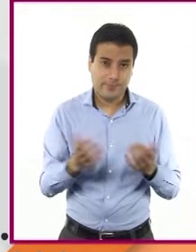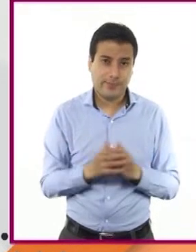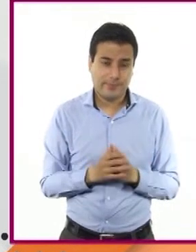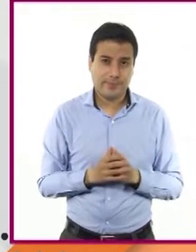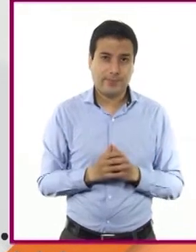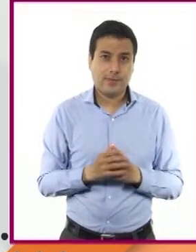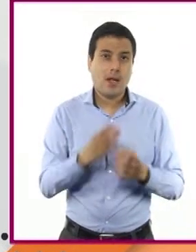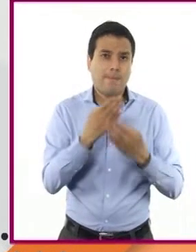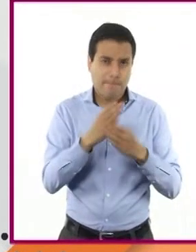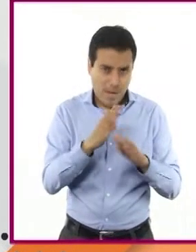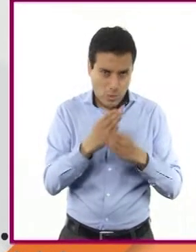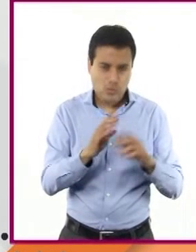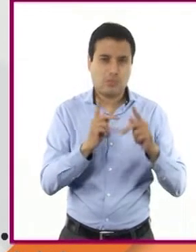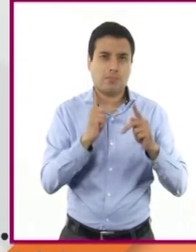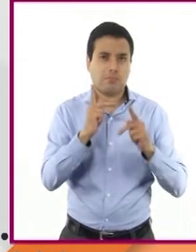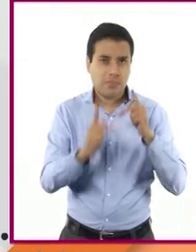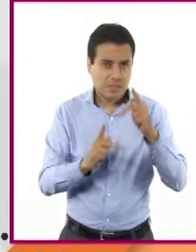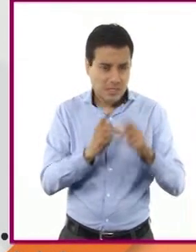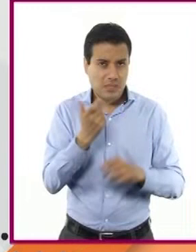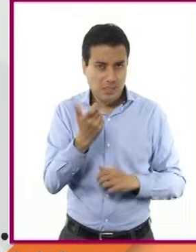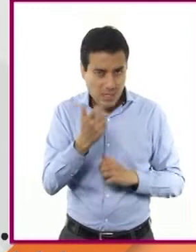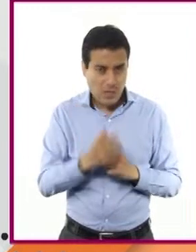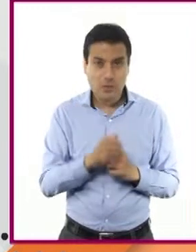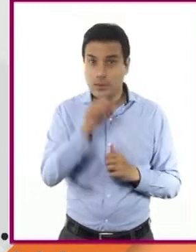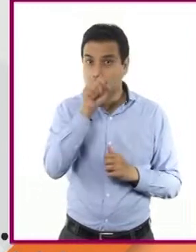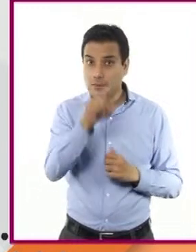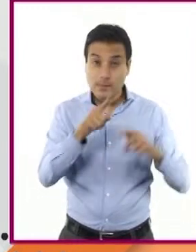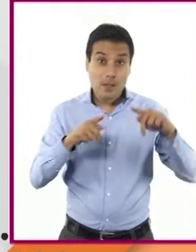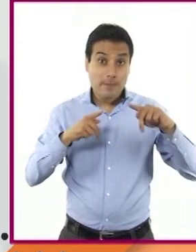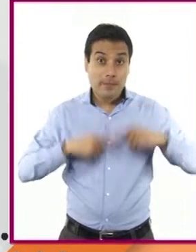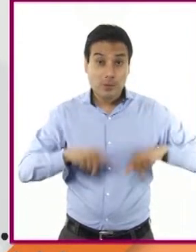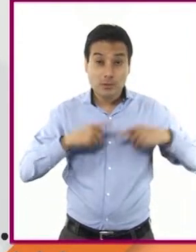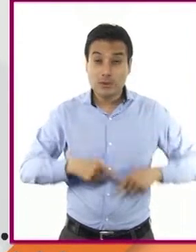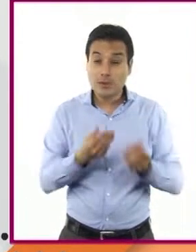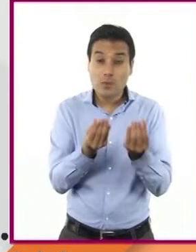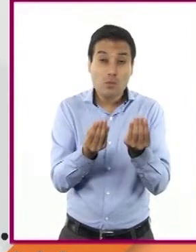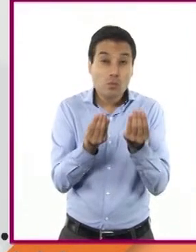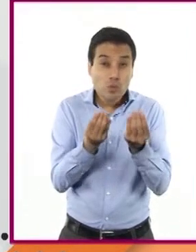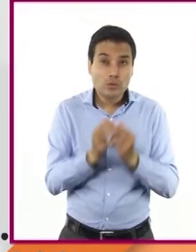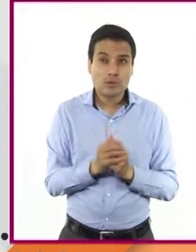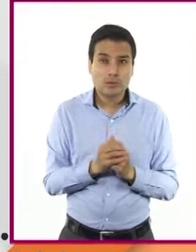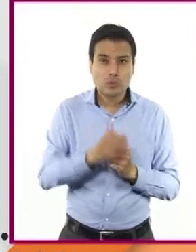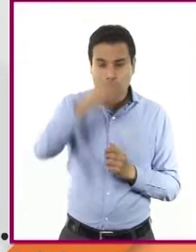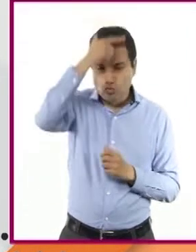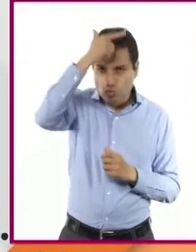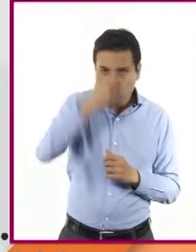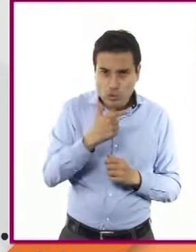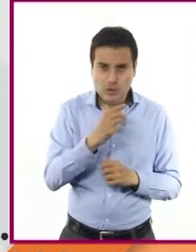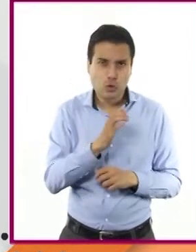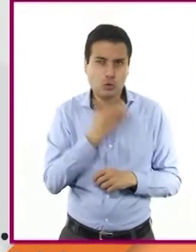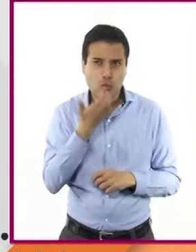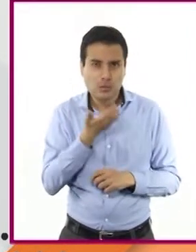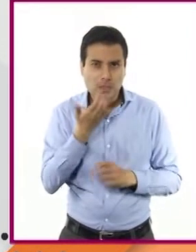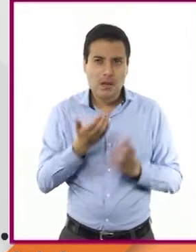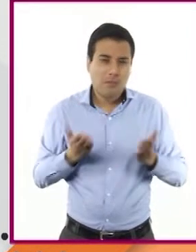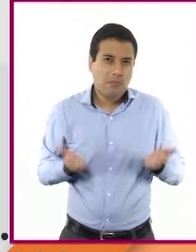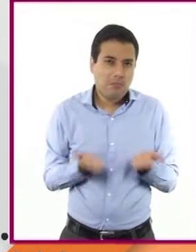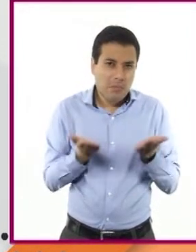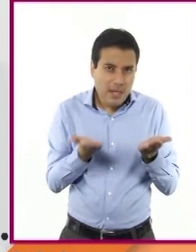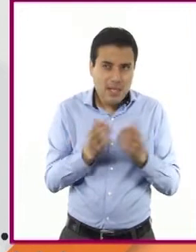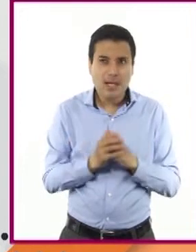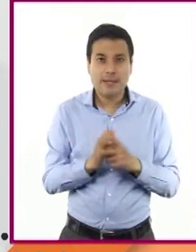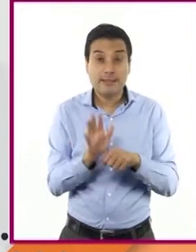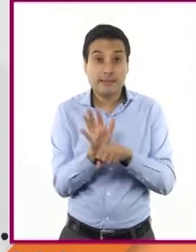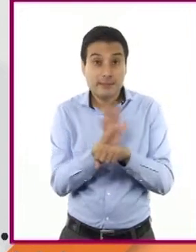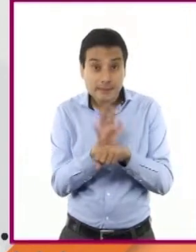parte de los bancos, la creciente clase media urbana gozó de la vida nocturna, los bailes de Charleston, el cine y los